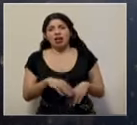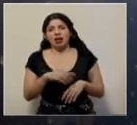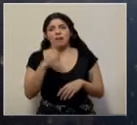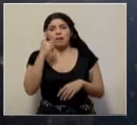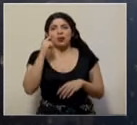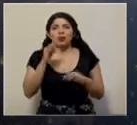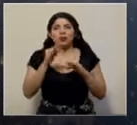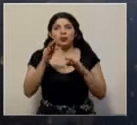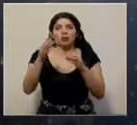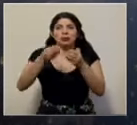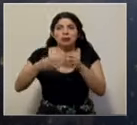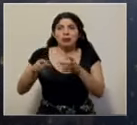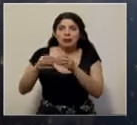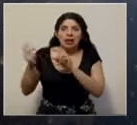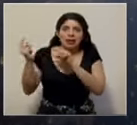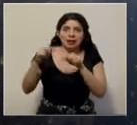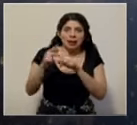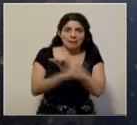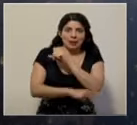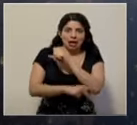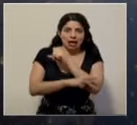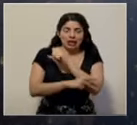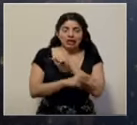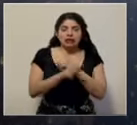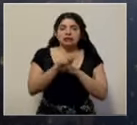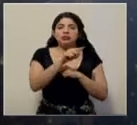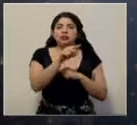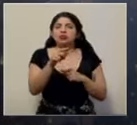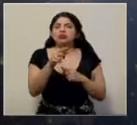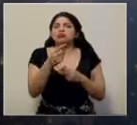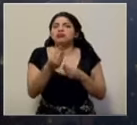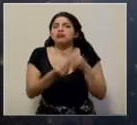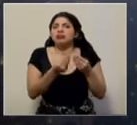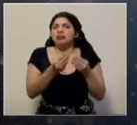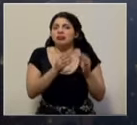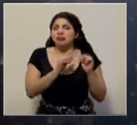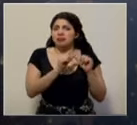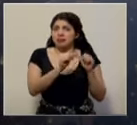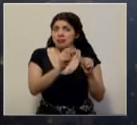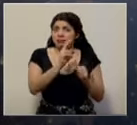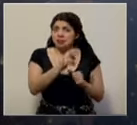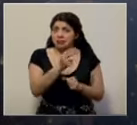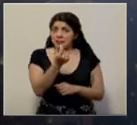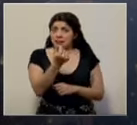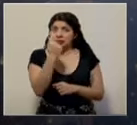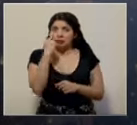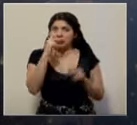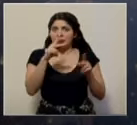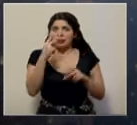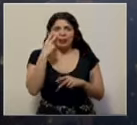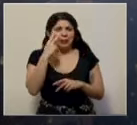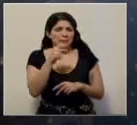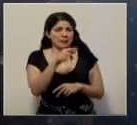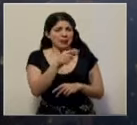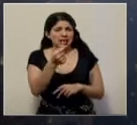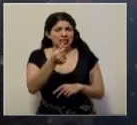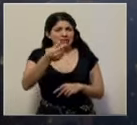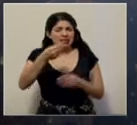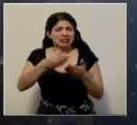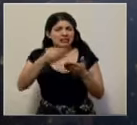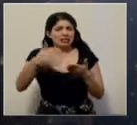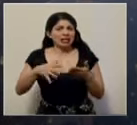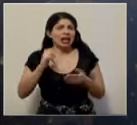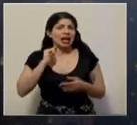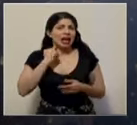de turistas al país. ¿Hasta dónde se van a mantener con esos costos que se consideran adicionalmente elevados